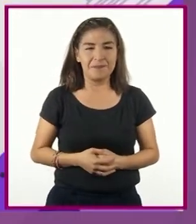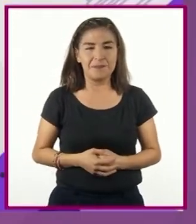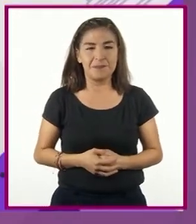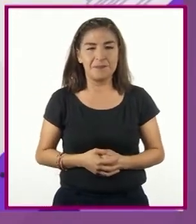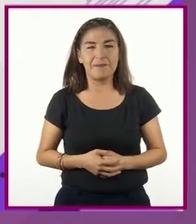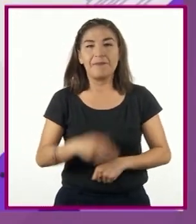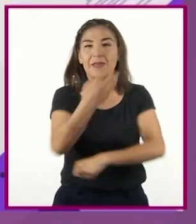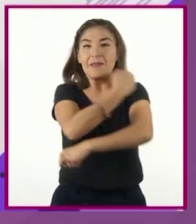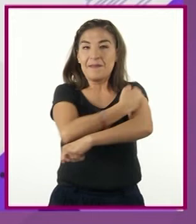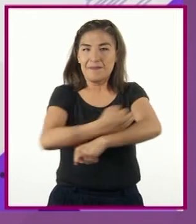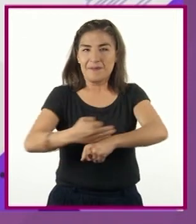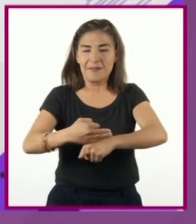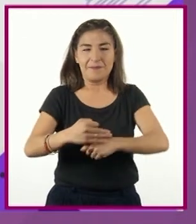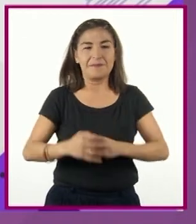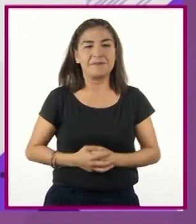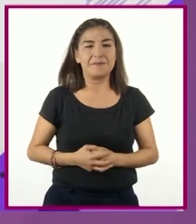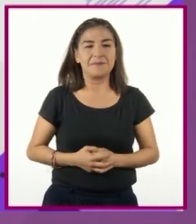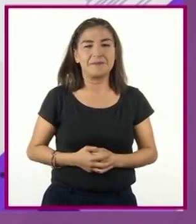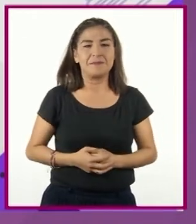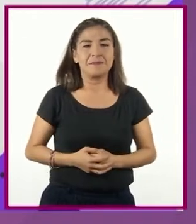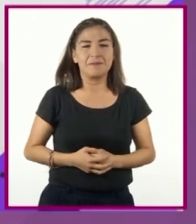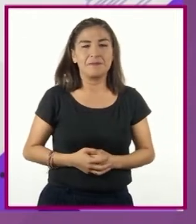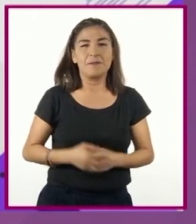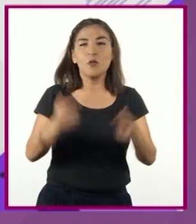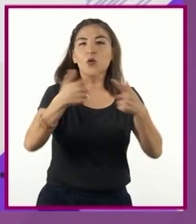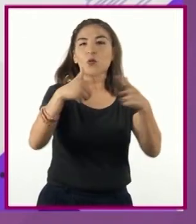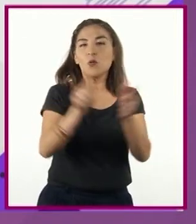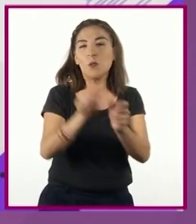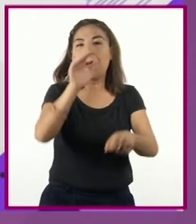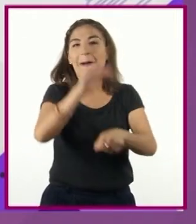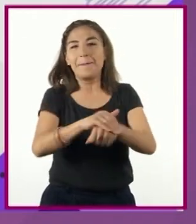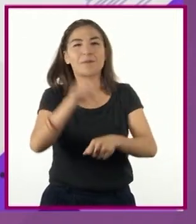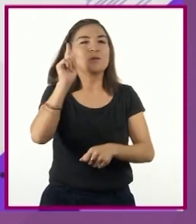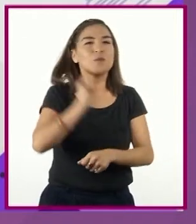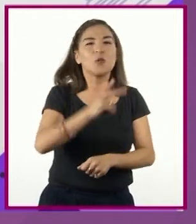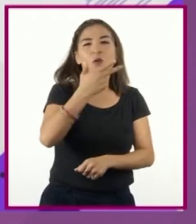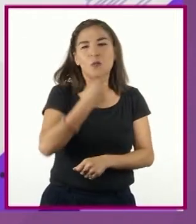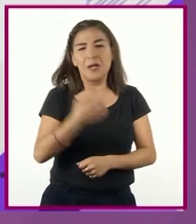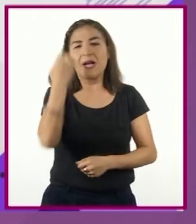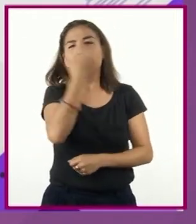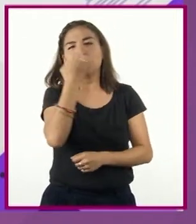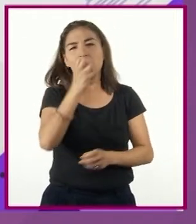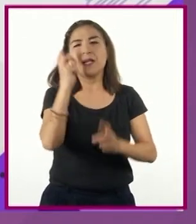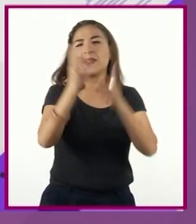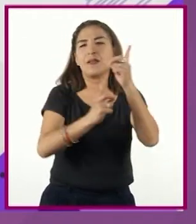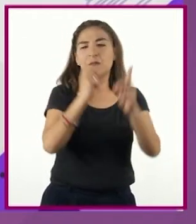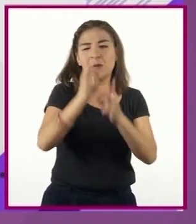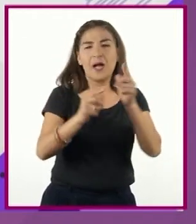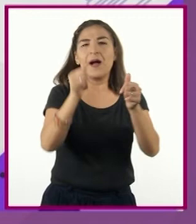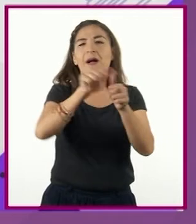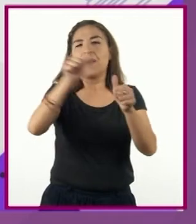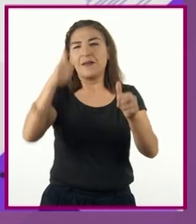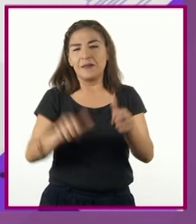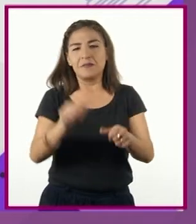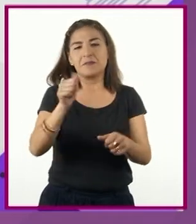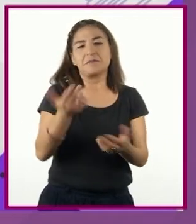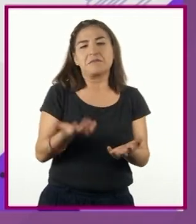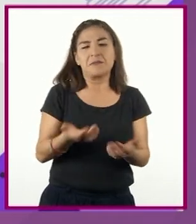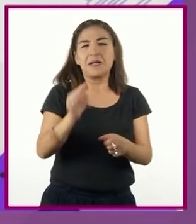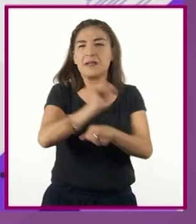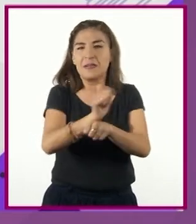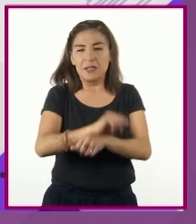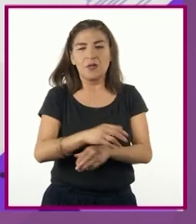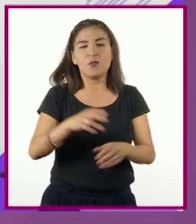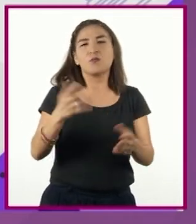La familia, grupos de amigas y amigos, escolares, deportivos, artísticos,